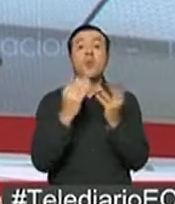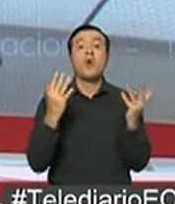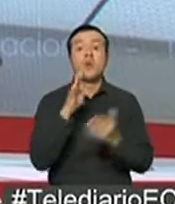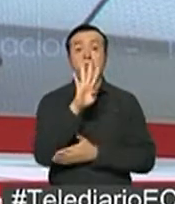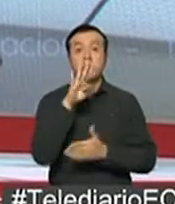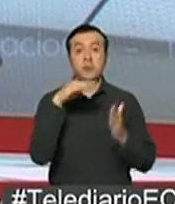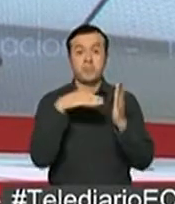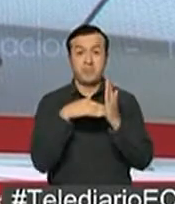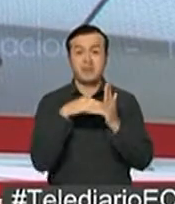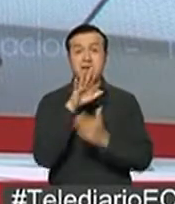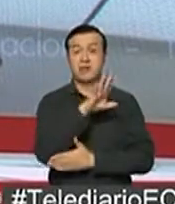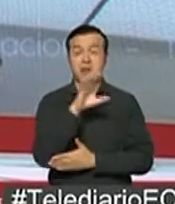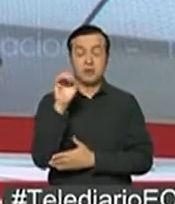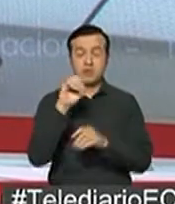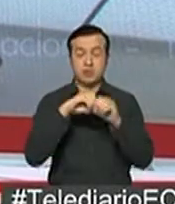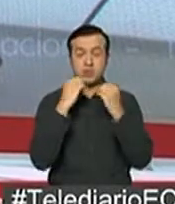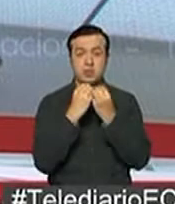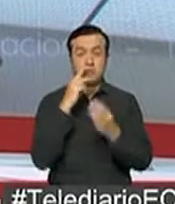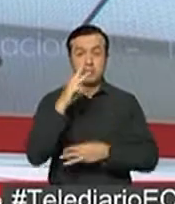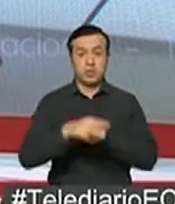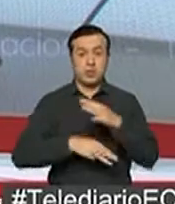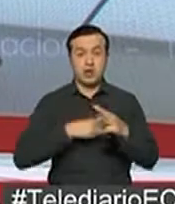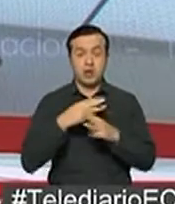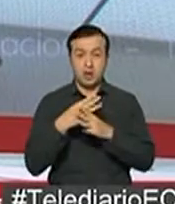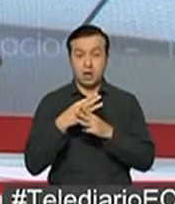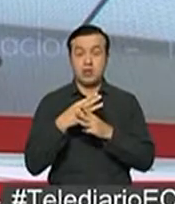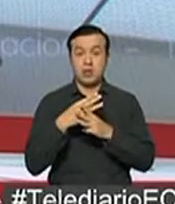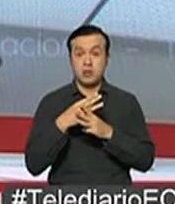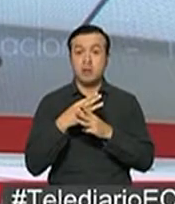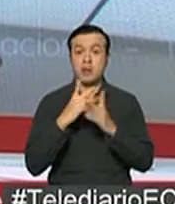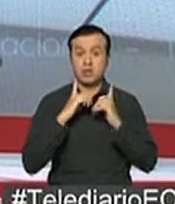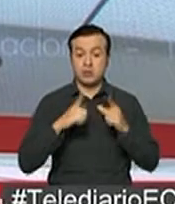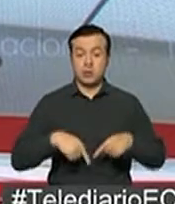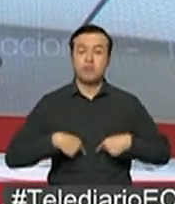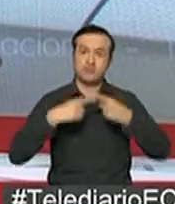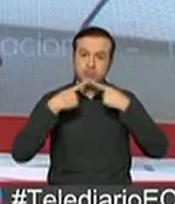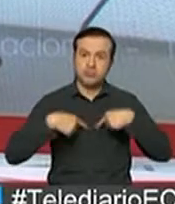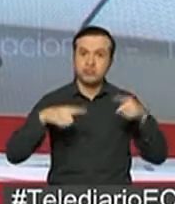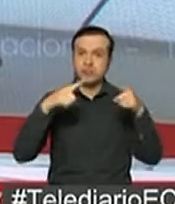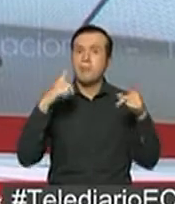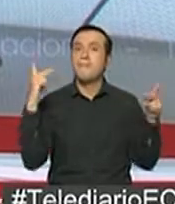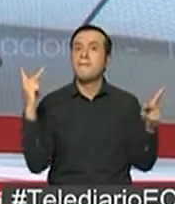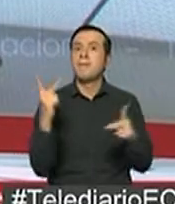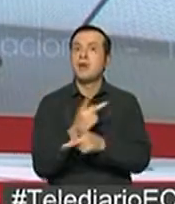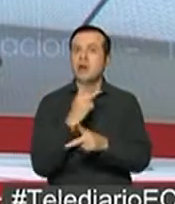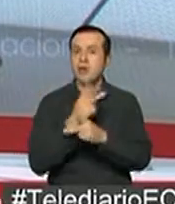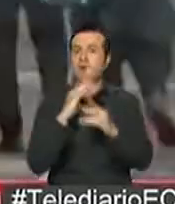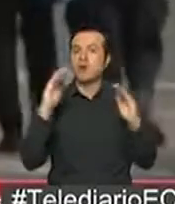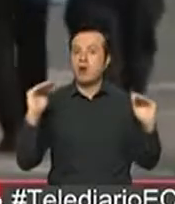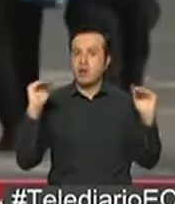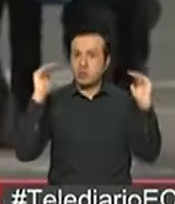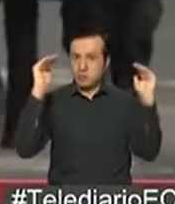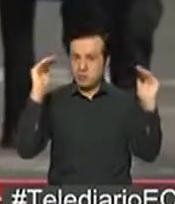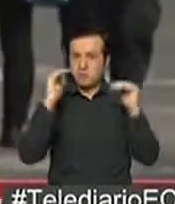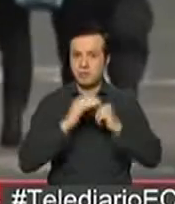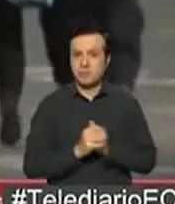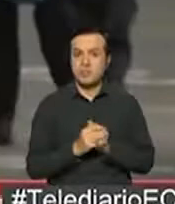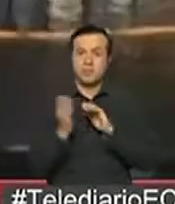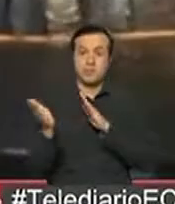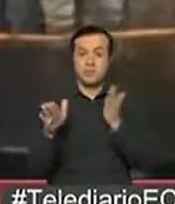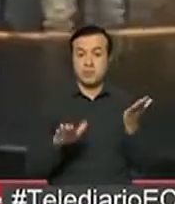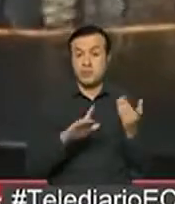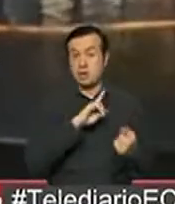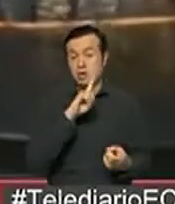luego de que la organización mundial de la salud subió un nivel alto la amenaza por el virus el número de muertos hasta el